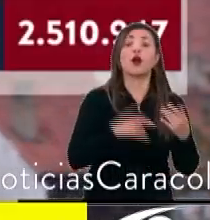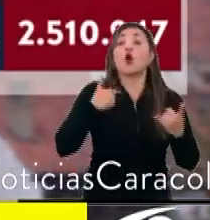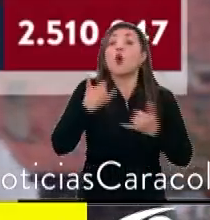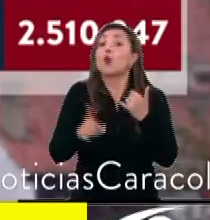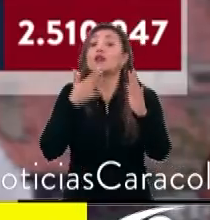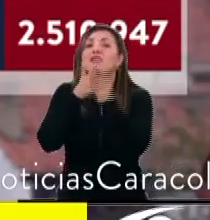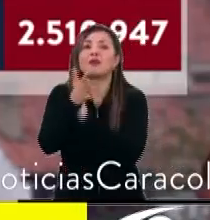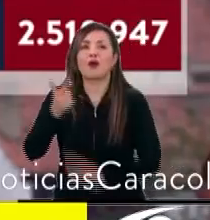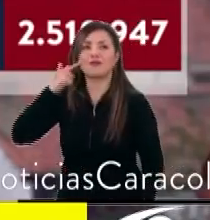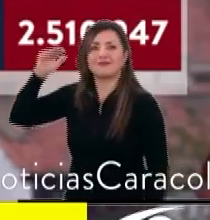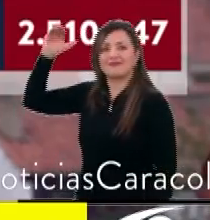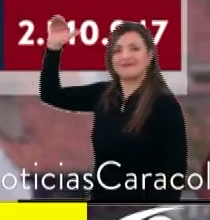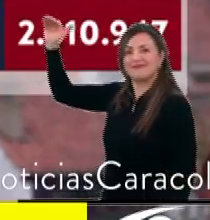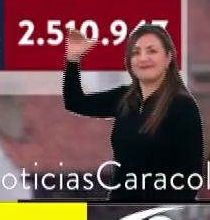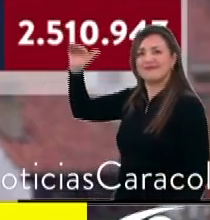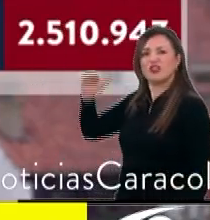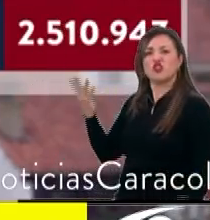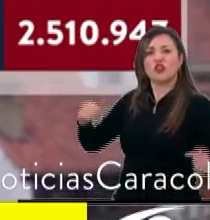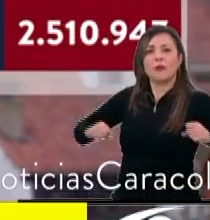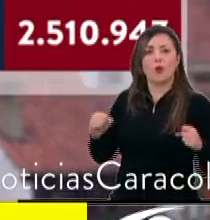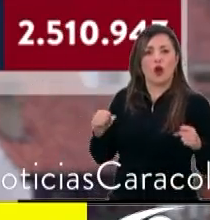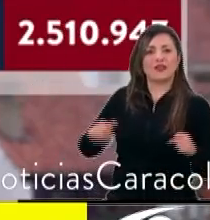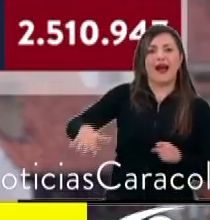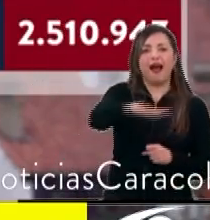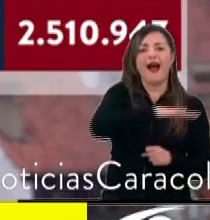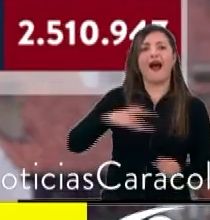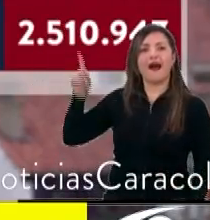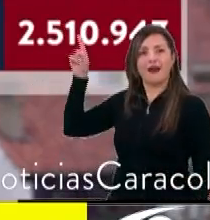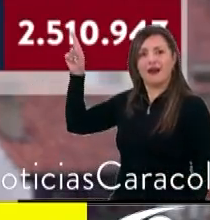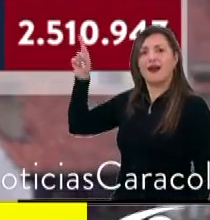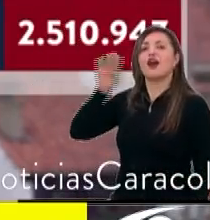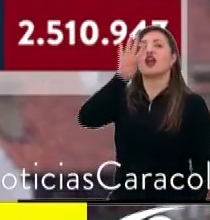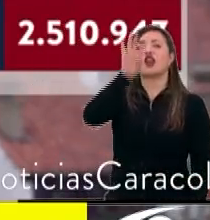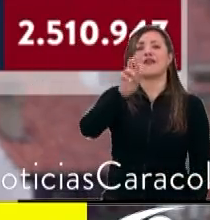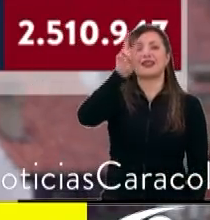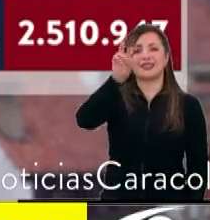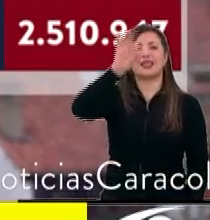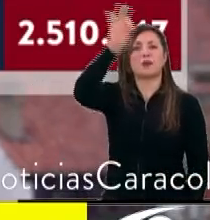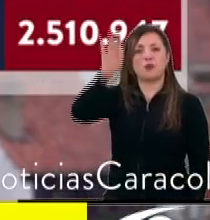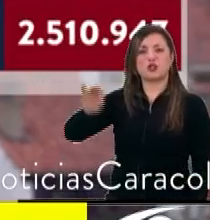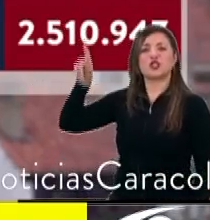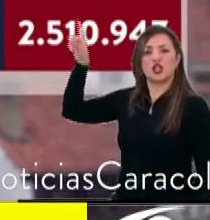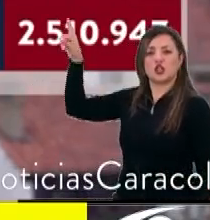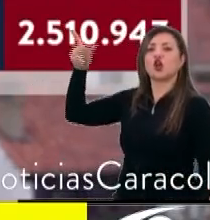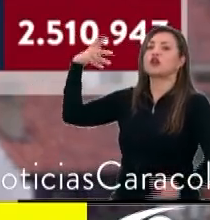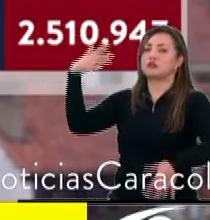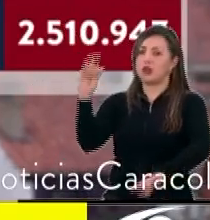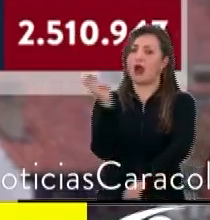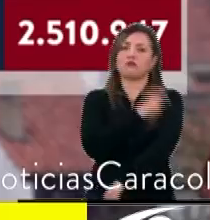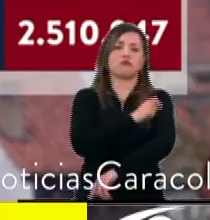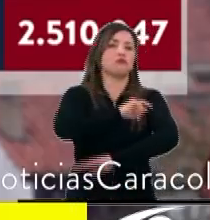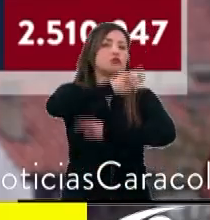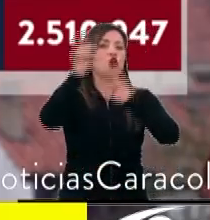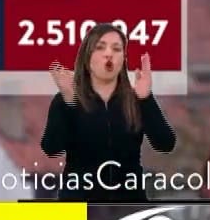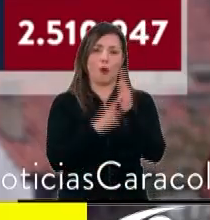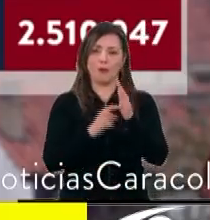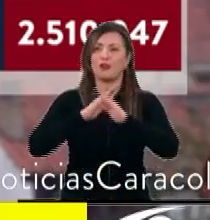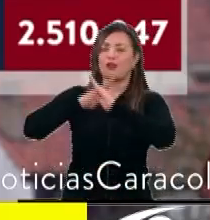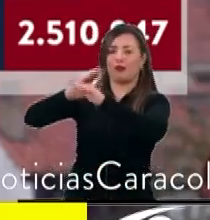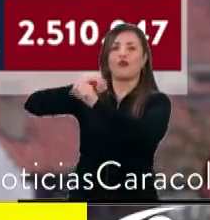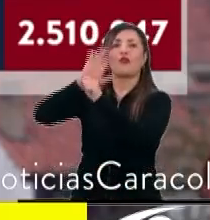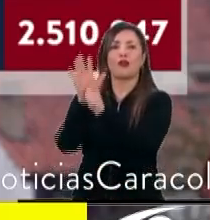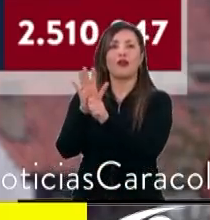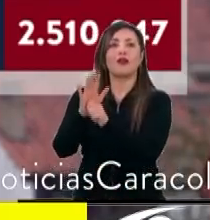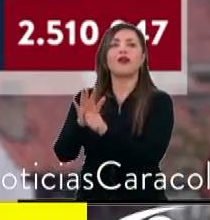en donde podrá aplicar este cambio. El 97% de los ciudadanos ya tienen su esquema completo de vacunación contra el